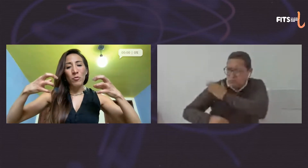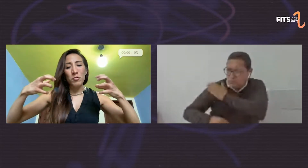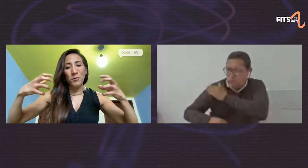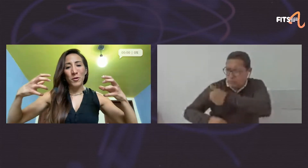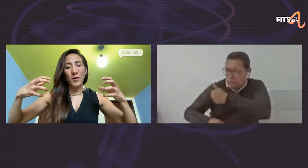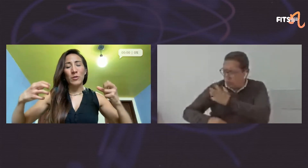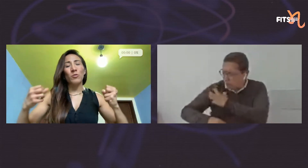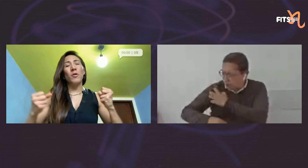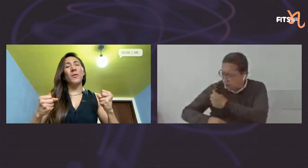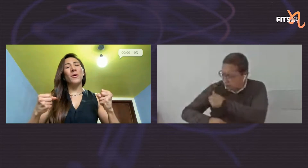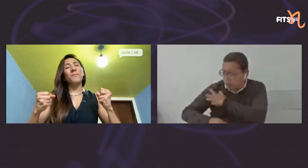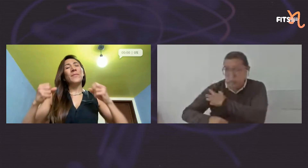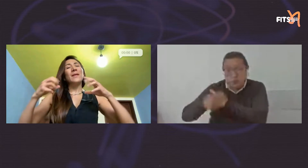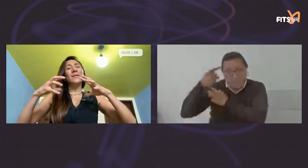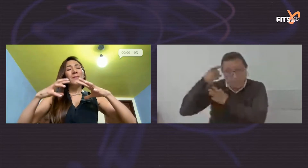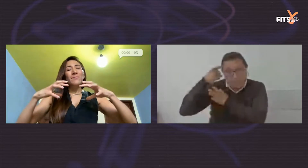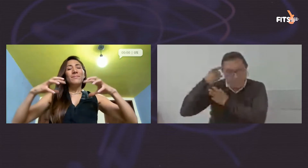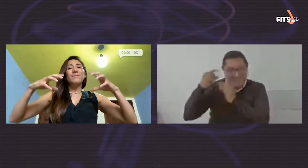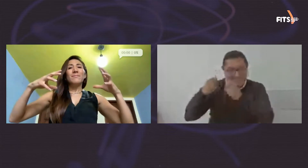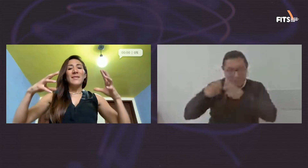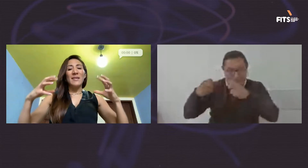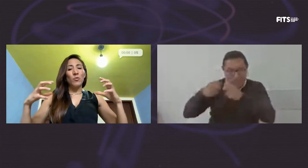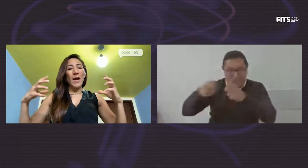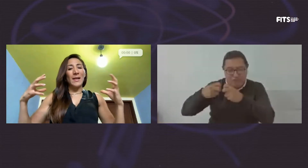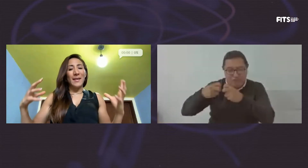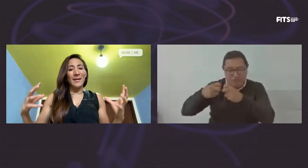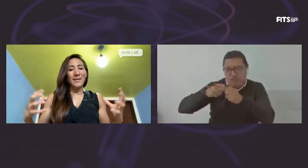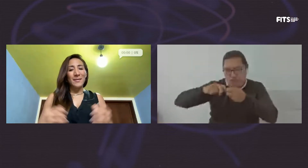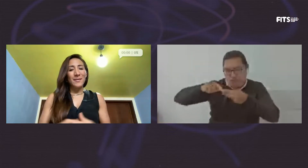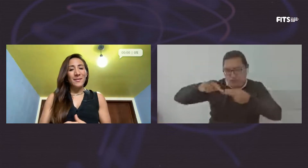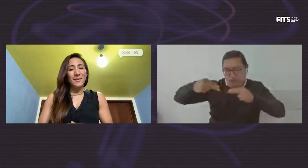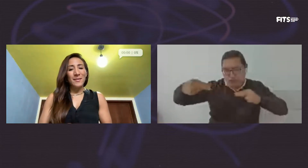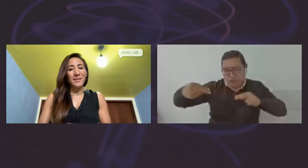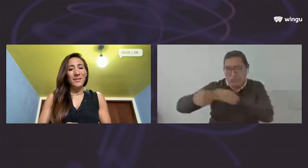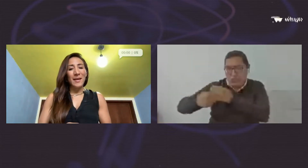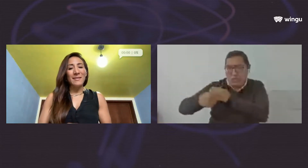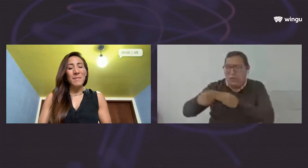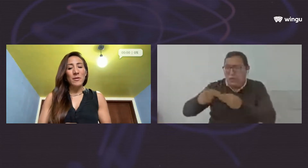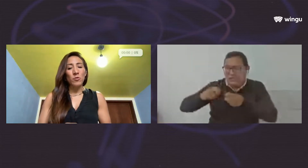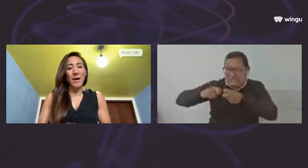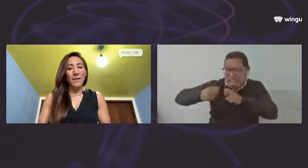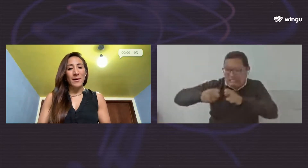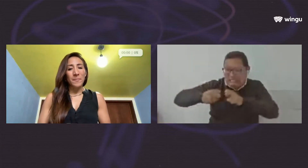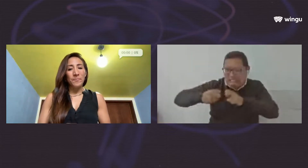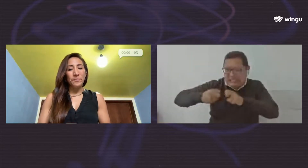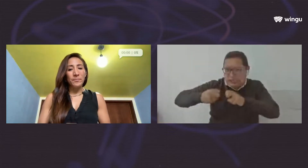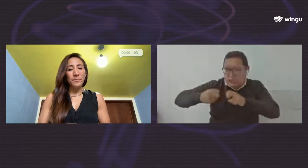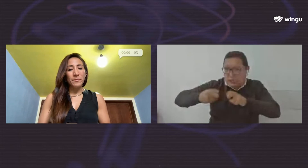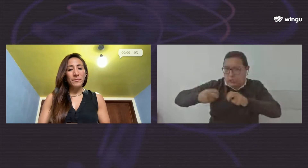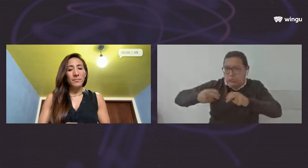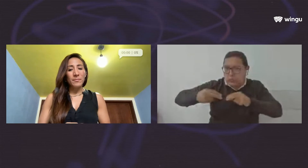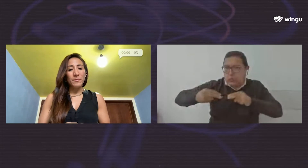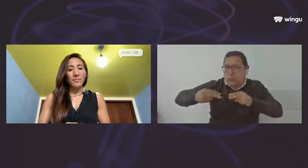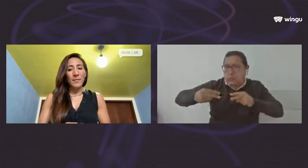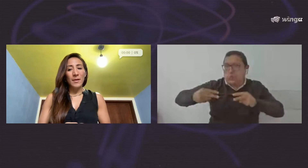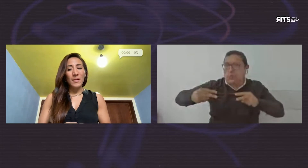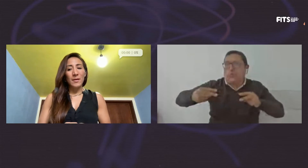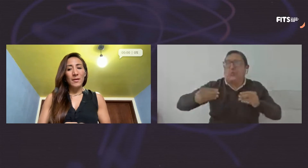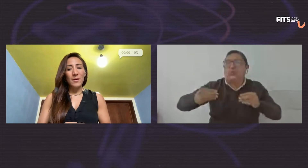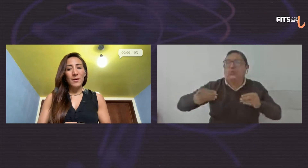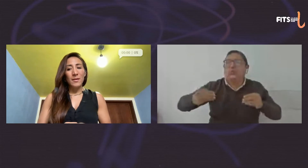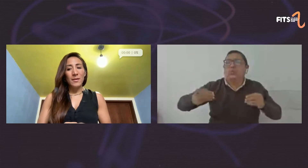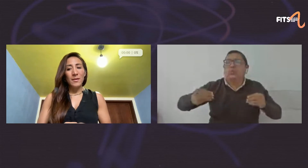cada músculo de tu hombro se suelta. Se hace más suave.